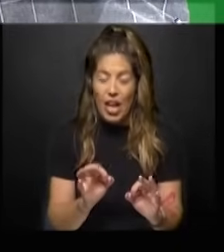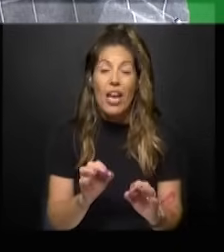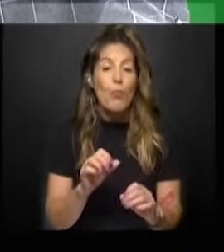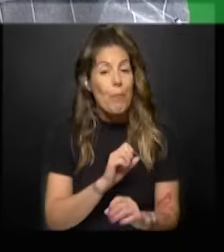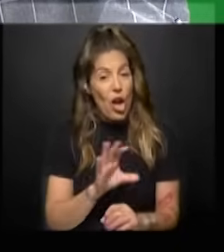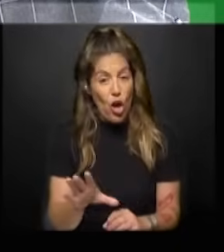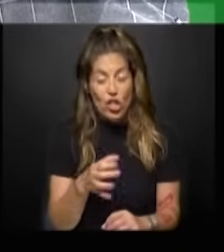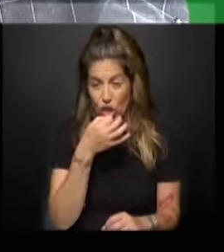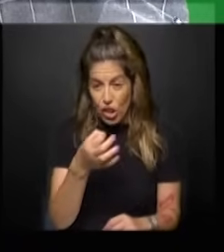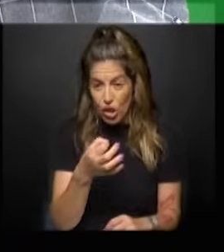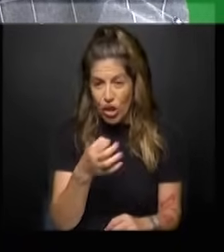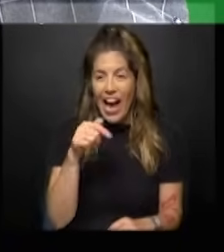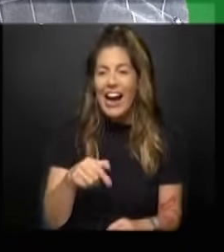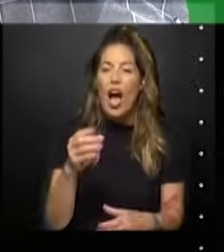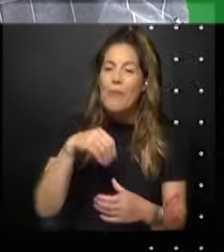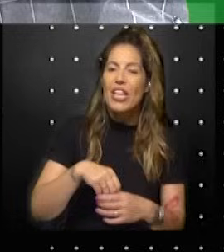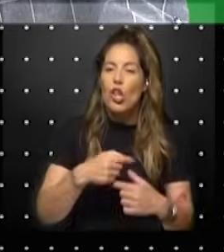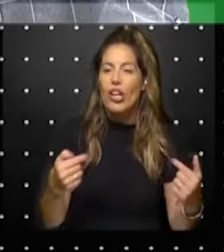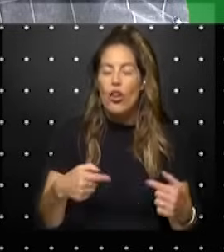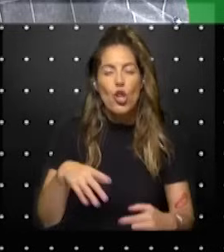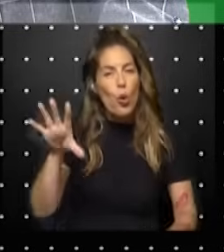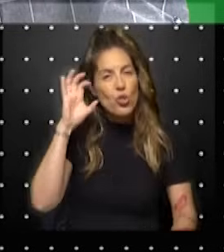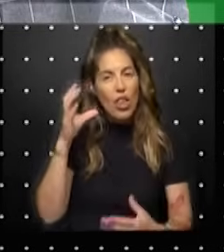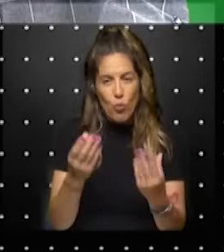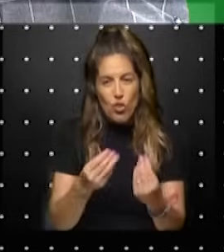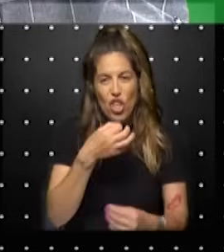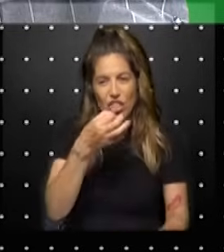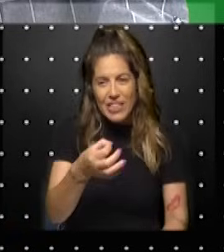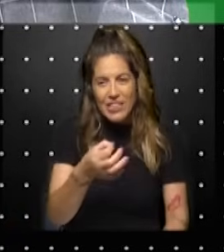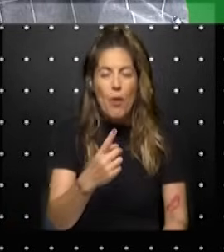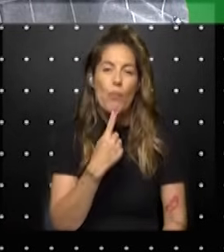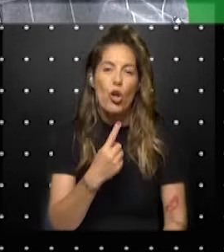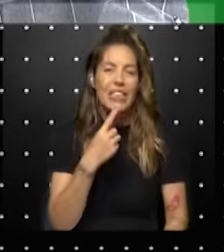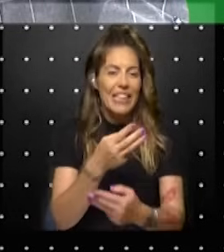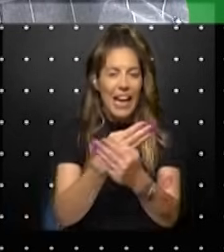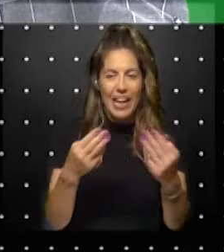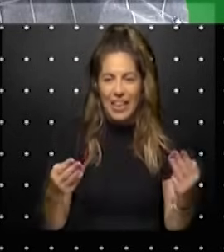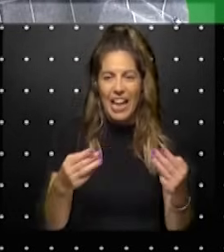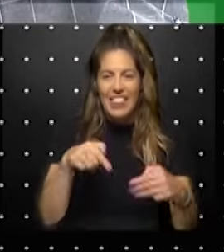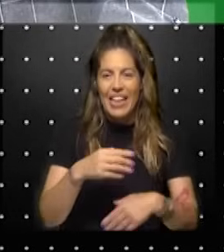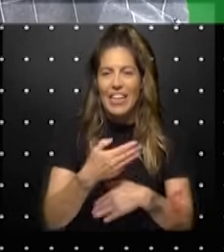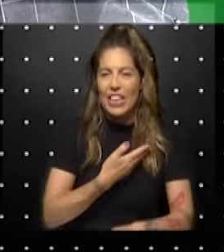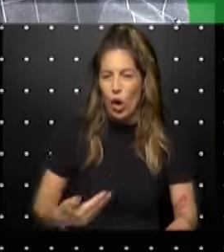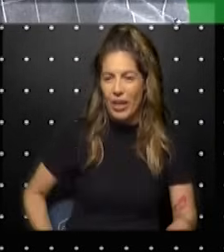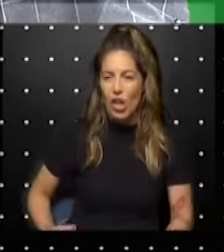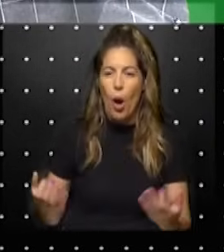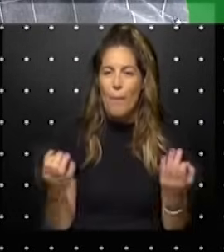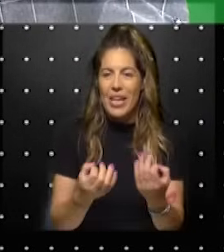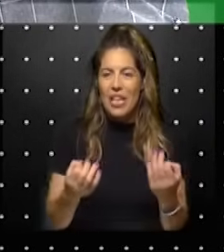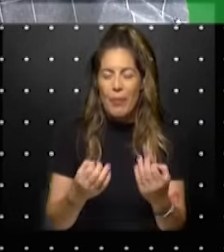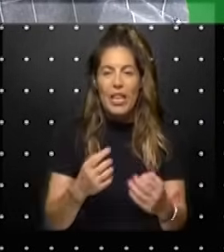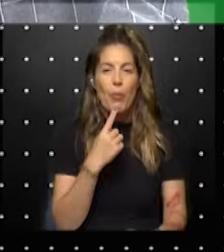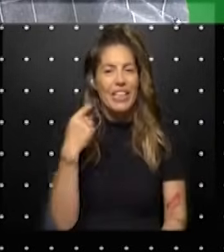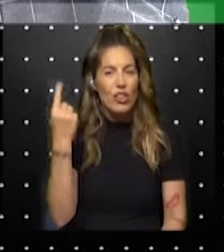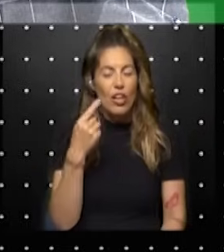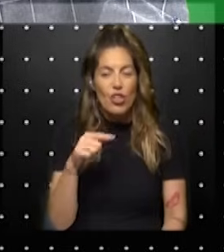peor. Y aquí me meto en algo que yo he escuchado mucho, ¿no? Se dice que la política en general de este gobierno, pero particularmente la política internacional, no